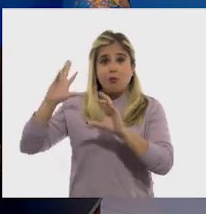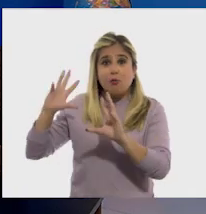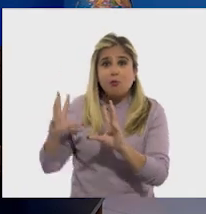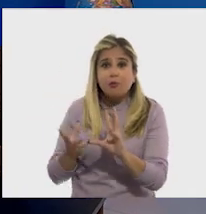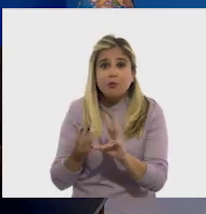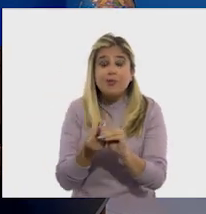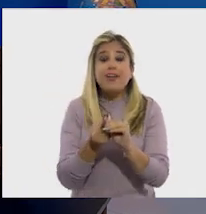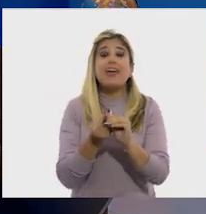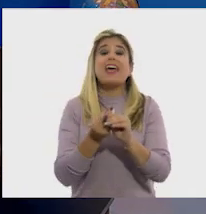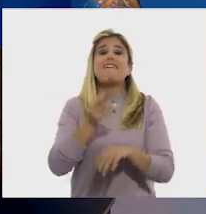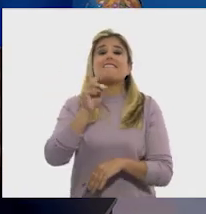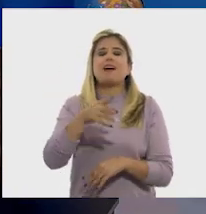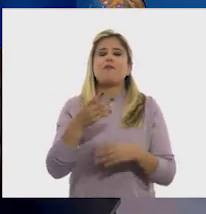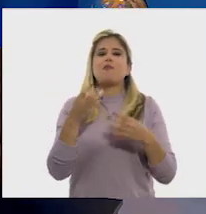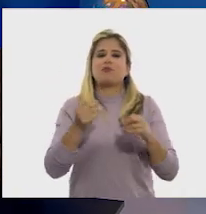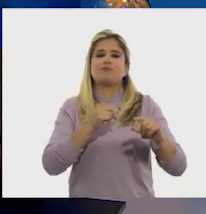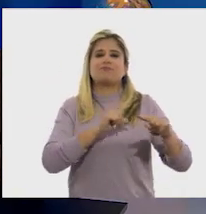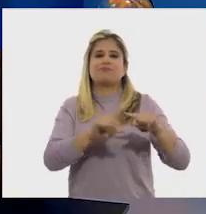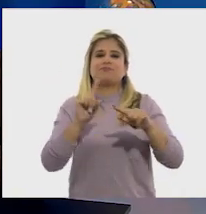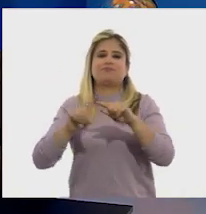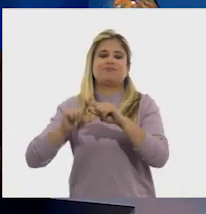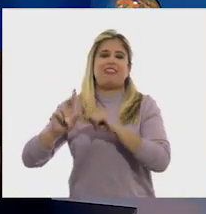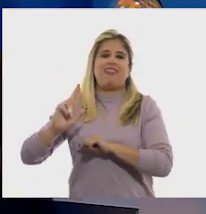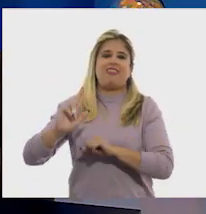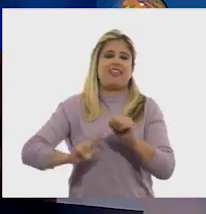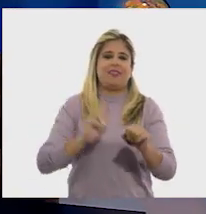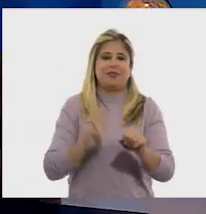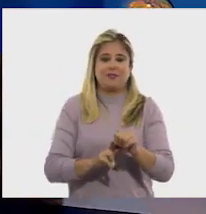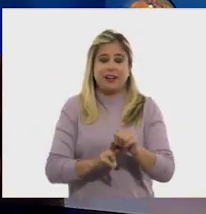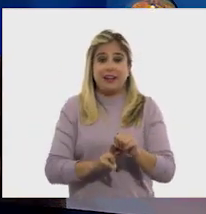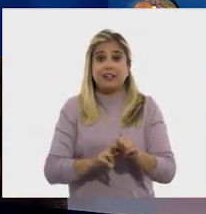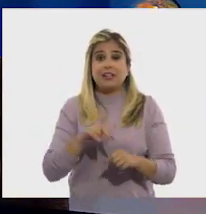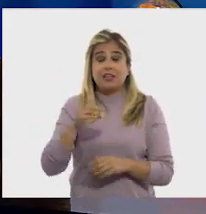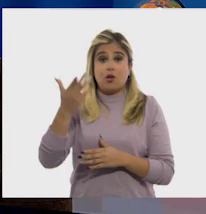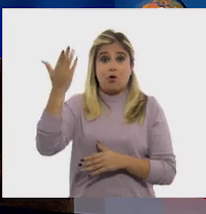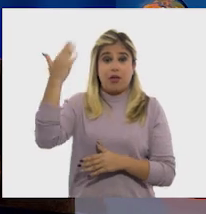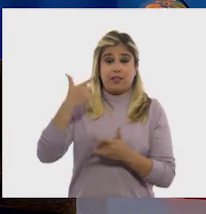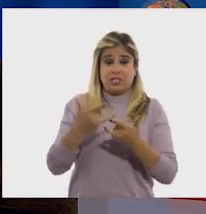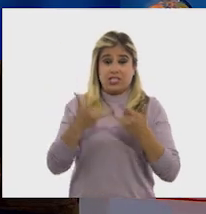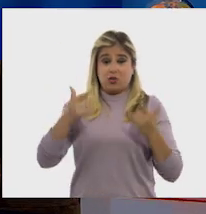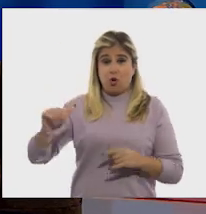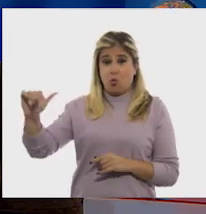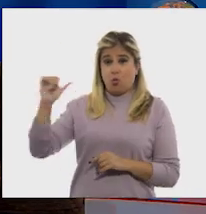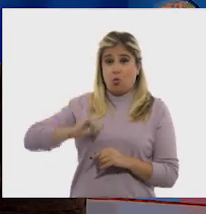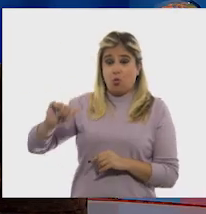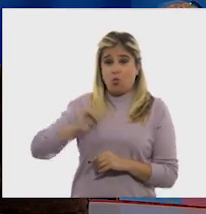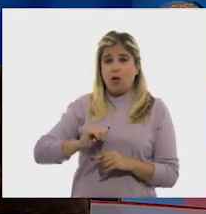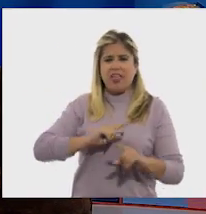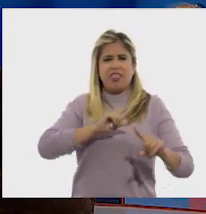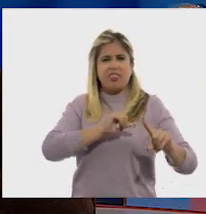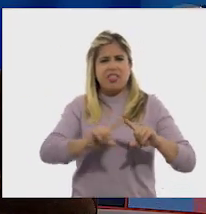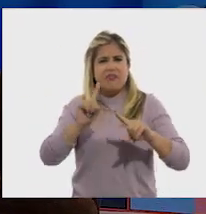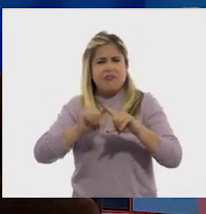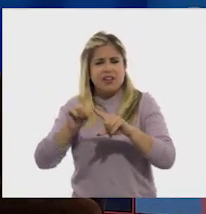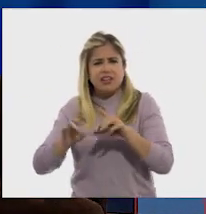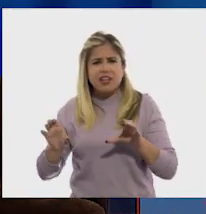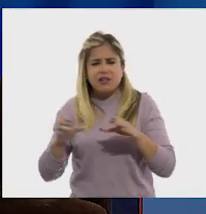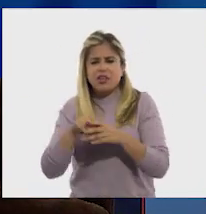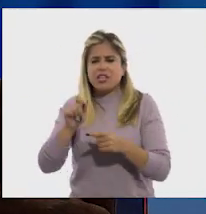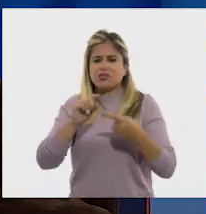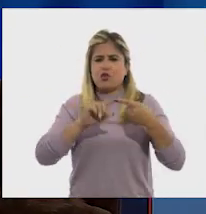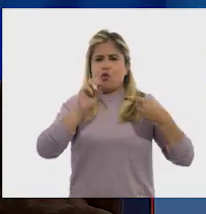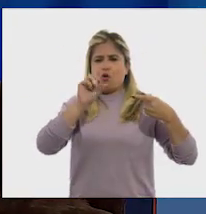supuesto, de mucha riqueza natural. Durante la época prehispánica existieron diversas civilizaciones como la